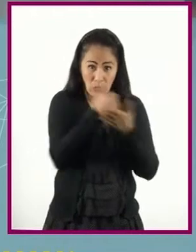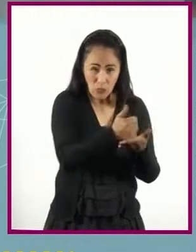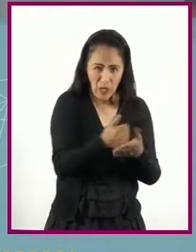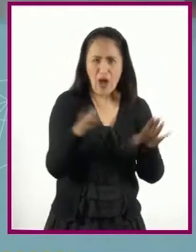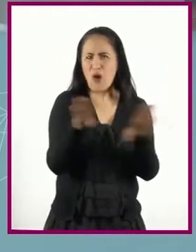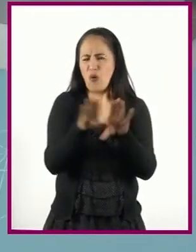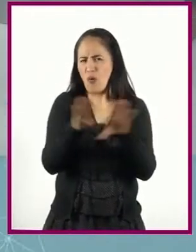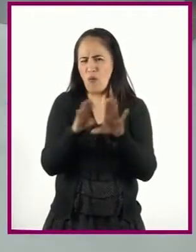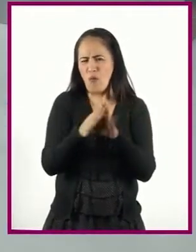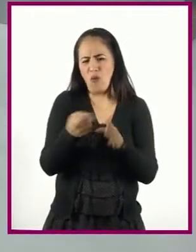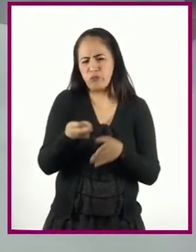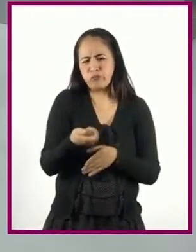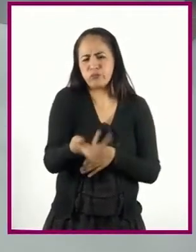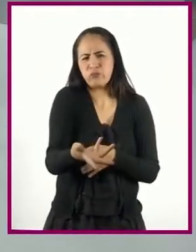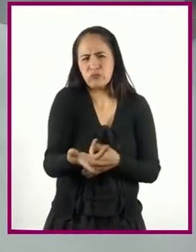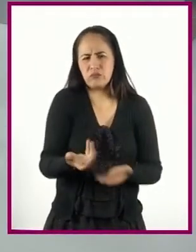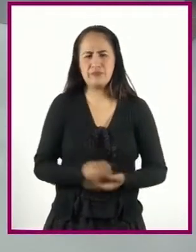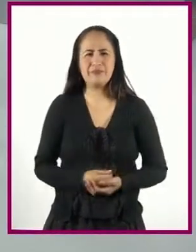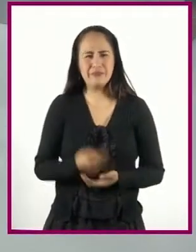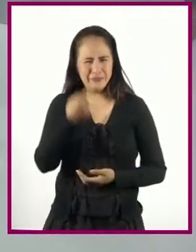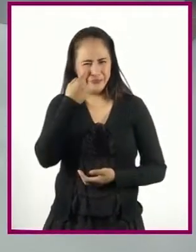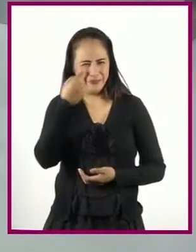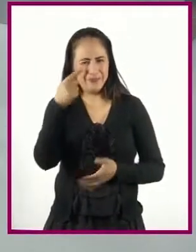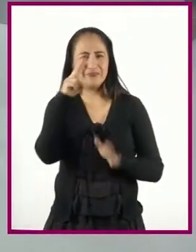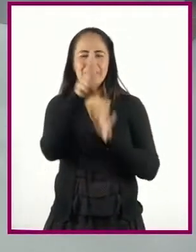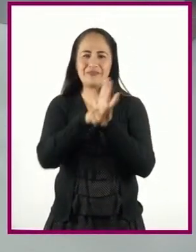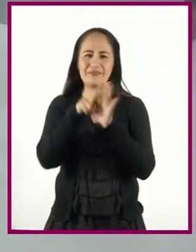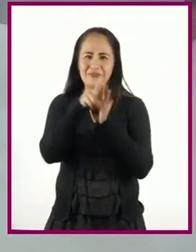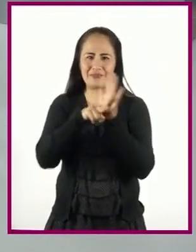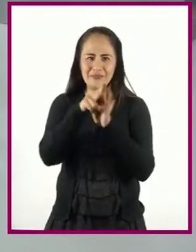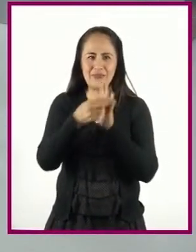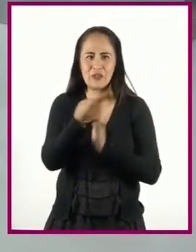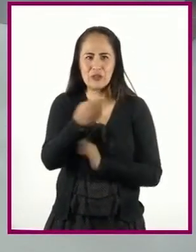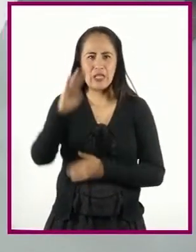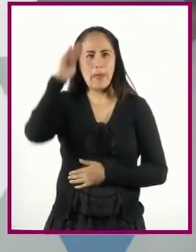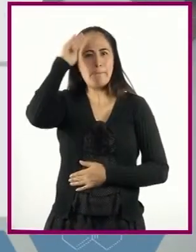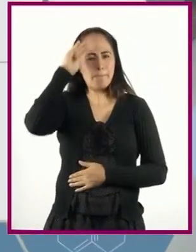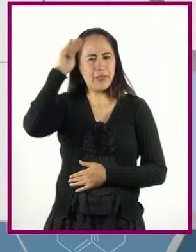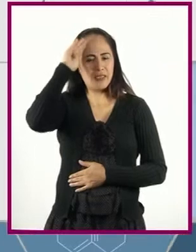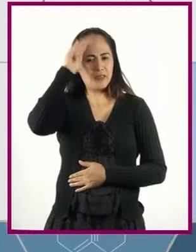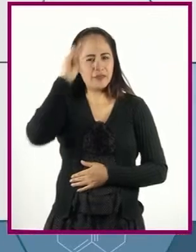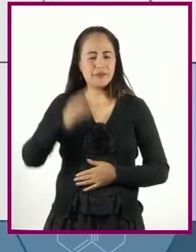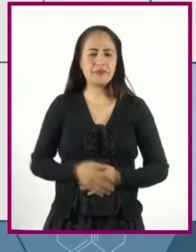recursos? Observen con atención el siguiente video y reflexionen.